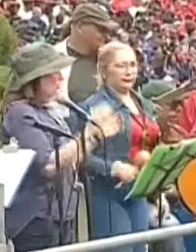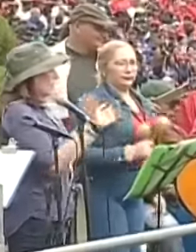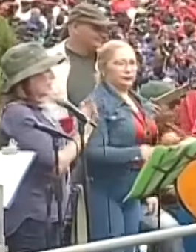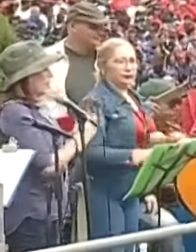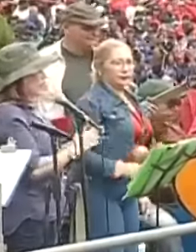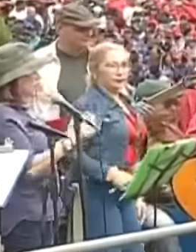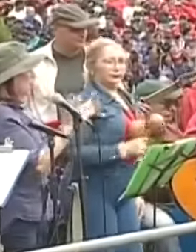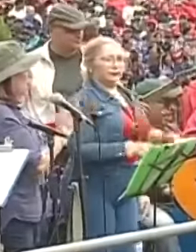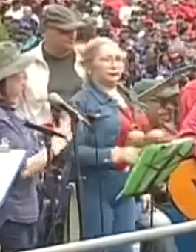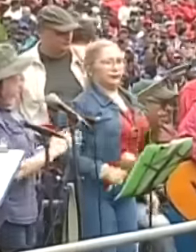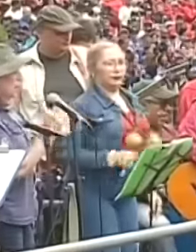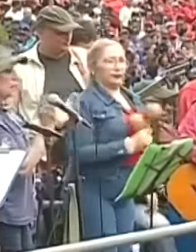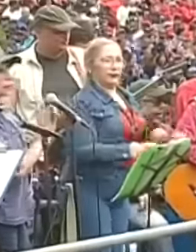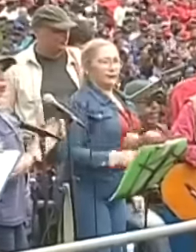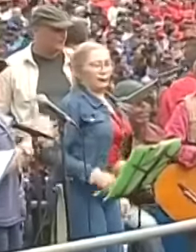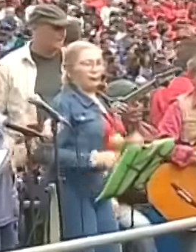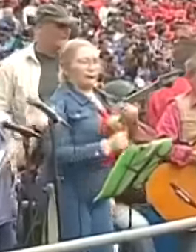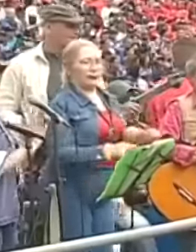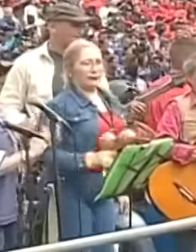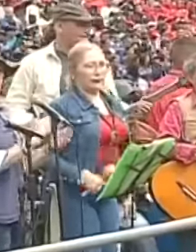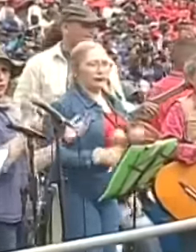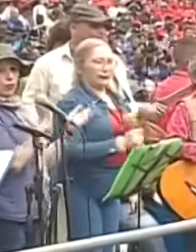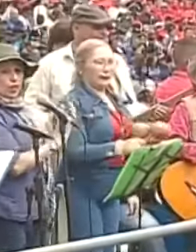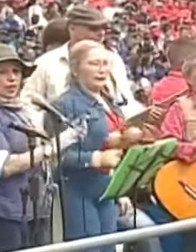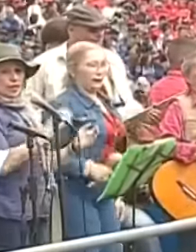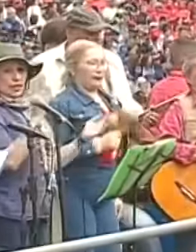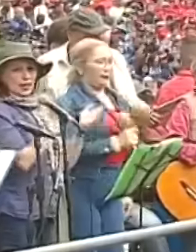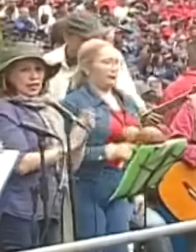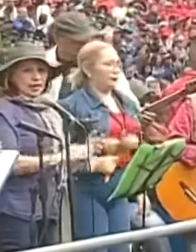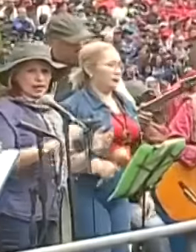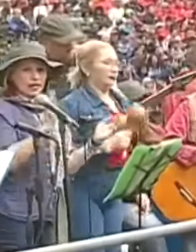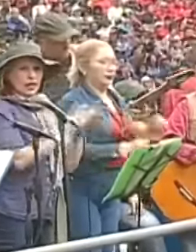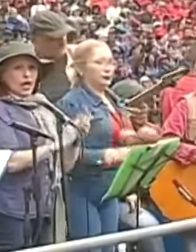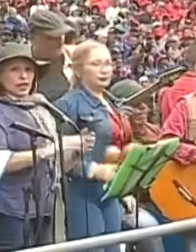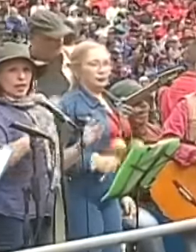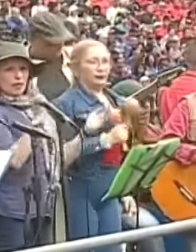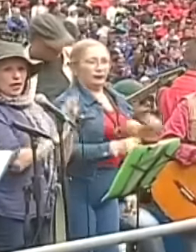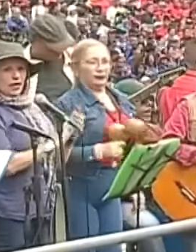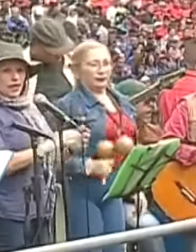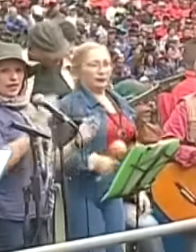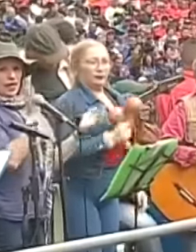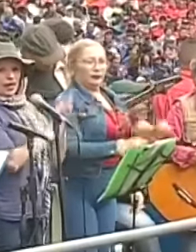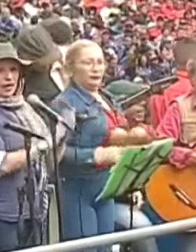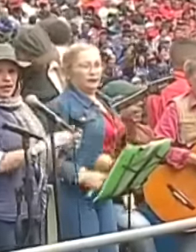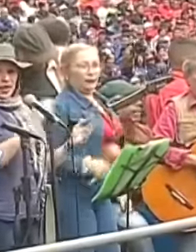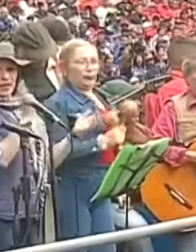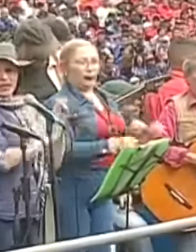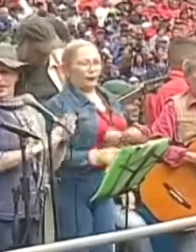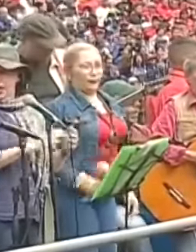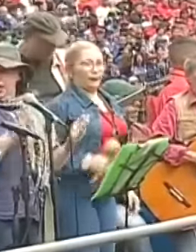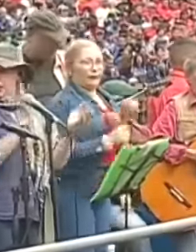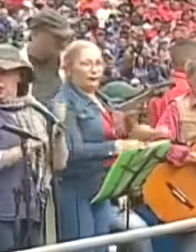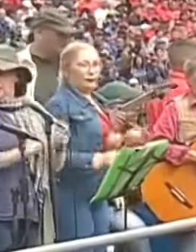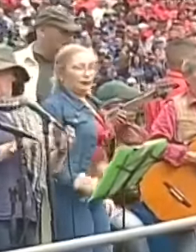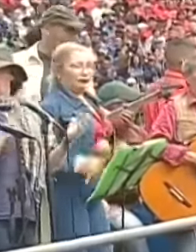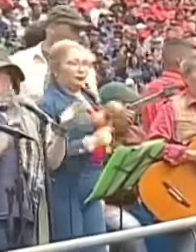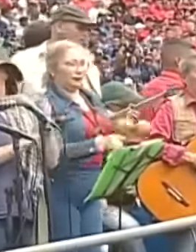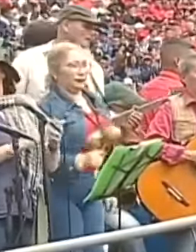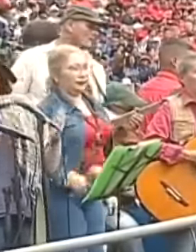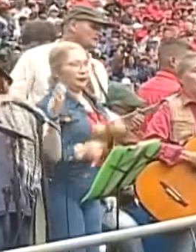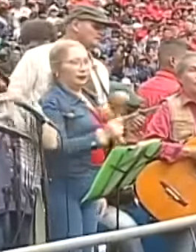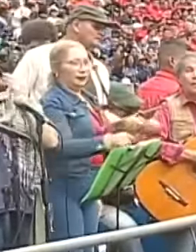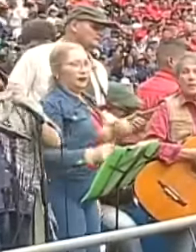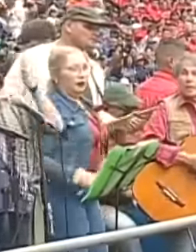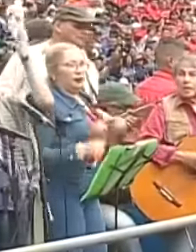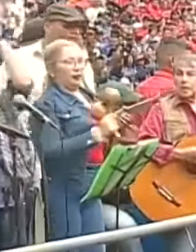contra los que se desvelan tan solo por disfrutarla. De darle caricias, lo que hacen